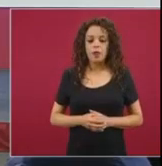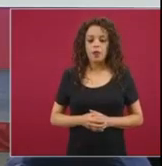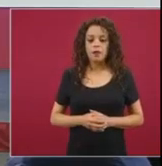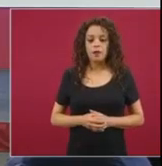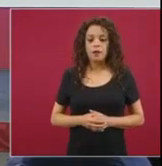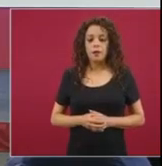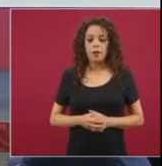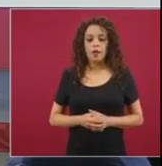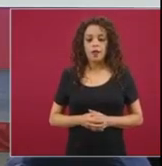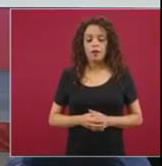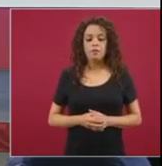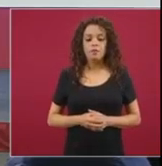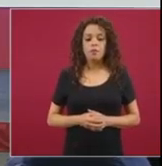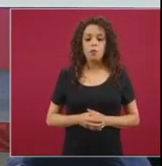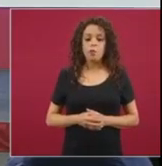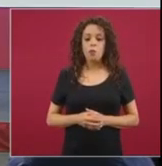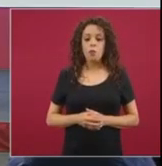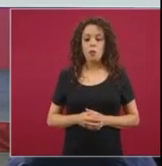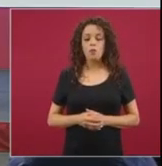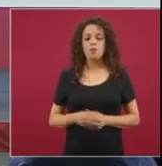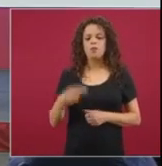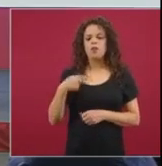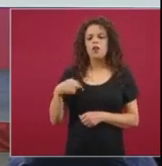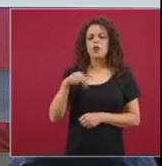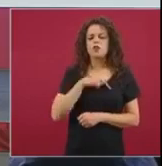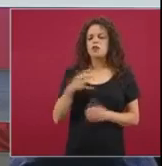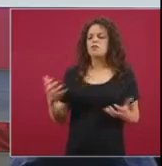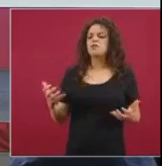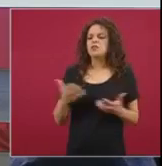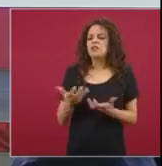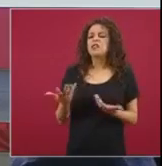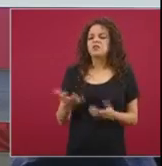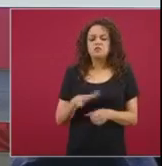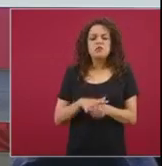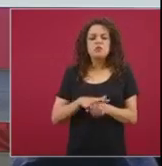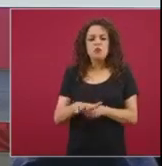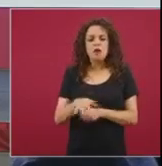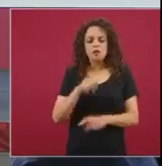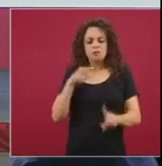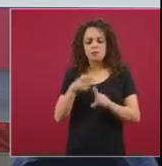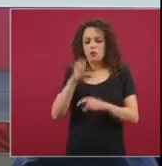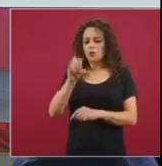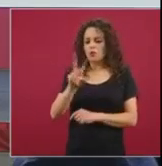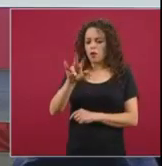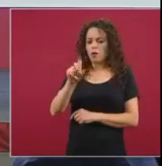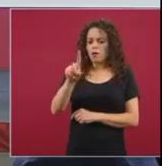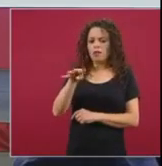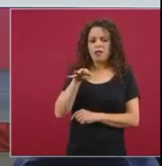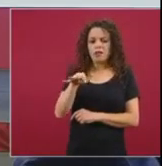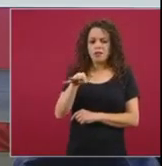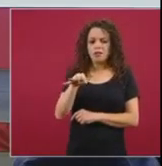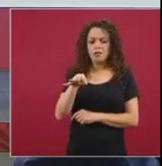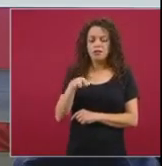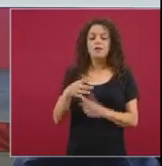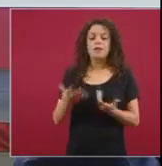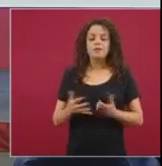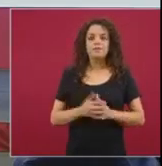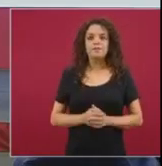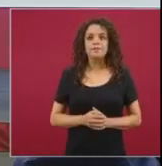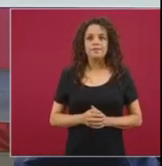¿Qué es lo que nosotros estamos haciendo con COVID-19? Lamentablemente sí hubo una disminución de las personas por